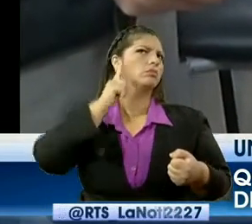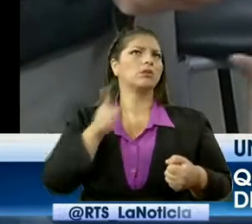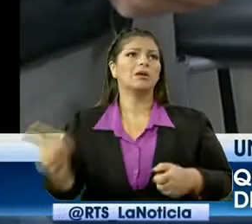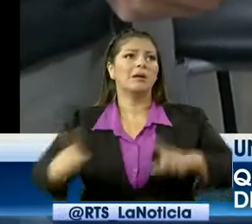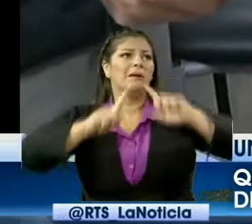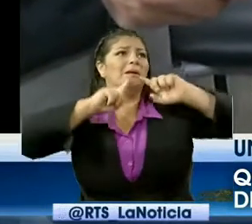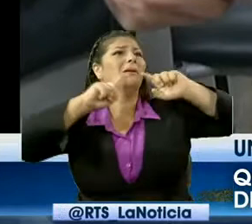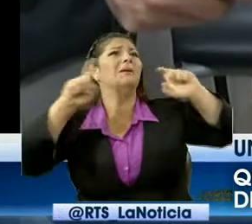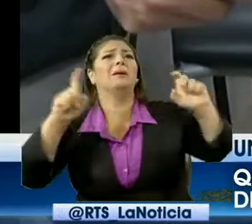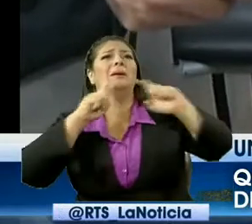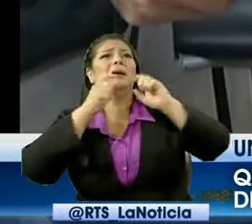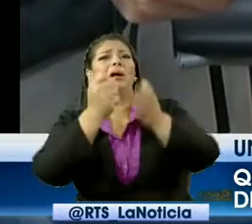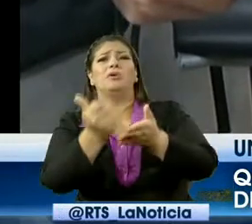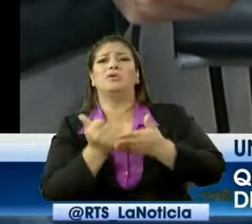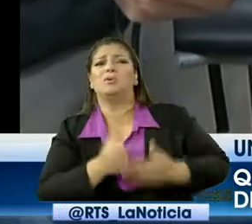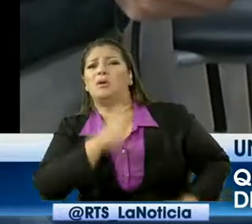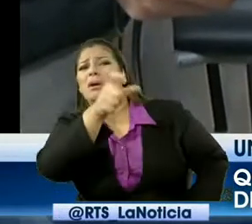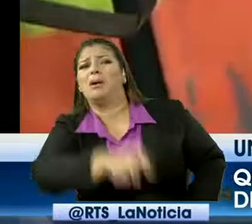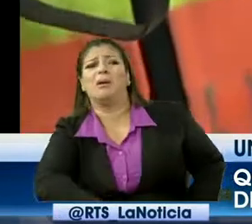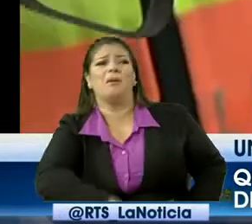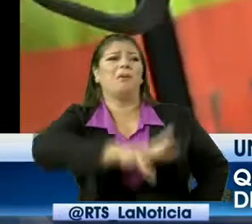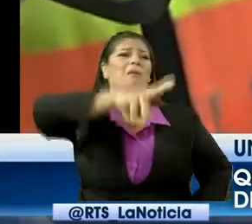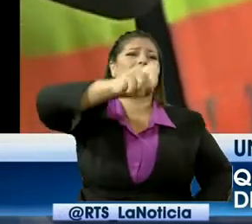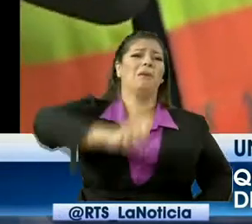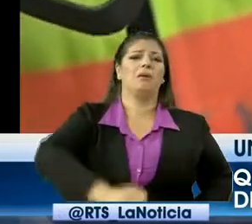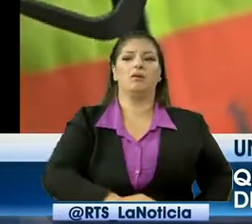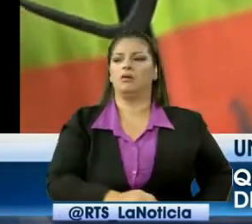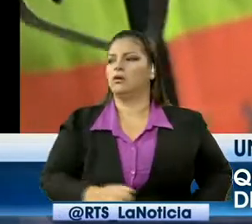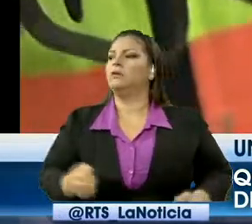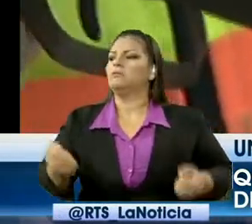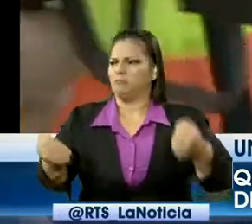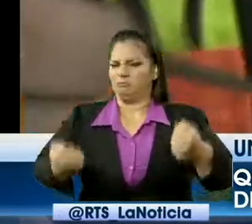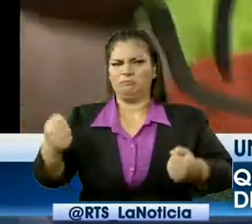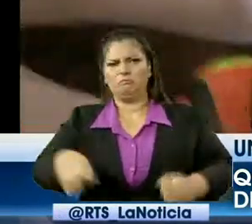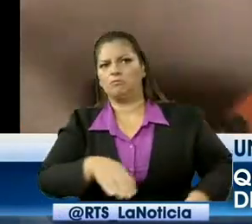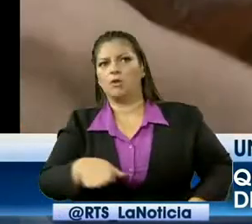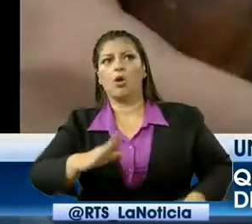persiguió y entre la comunidad y todos lo agarraron. Informó Jorge Salazar.